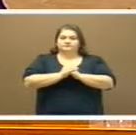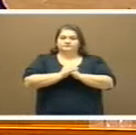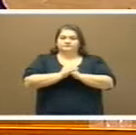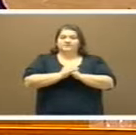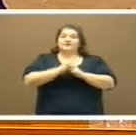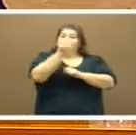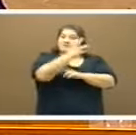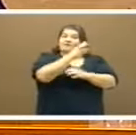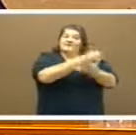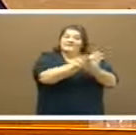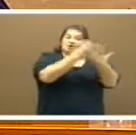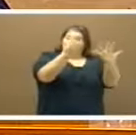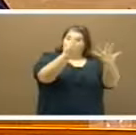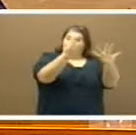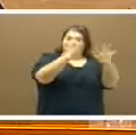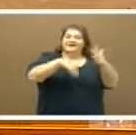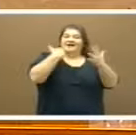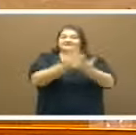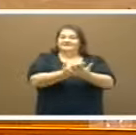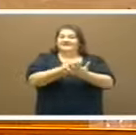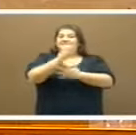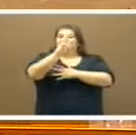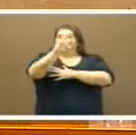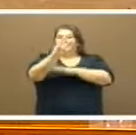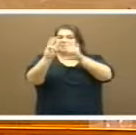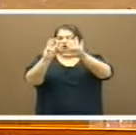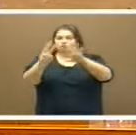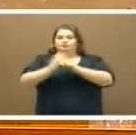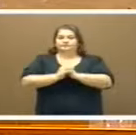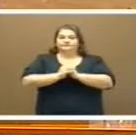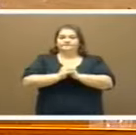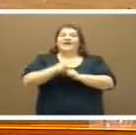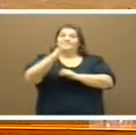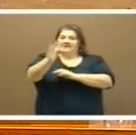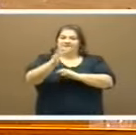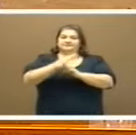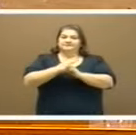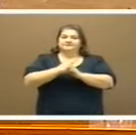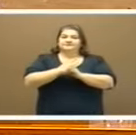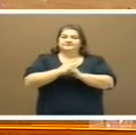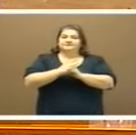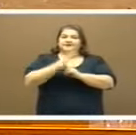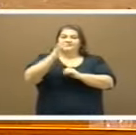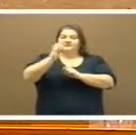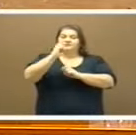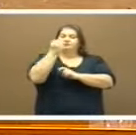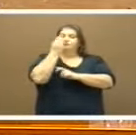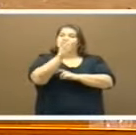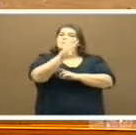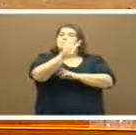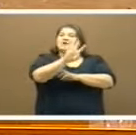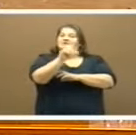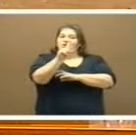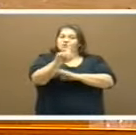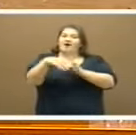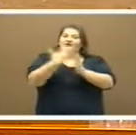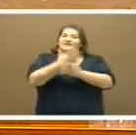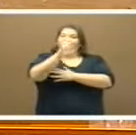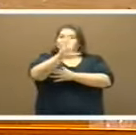Desde la número 18 a la número 38, además de las números 41 a